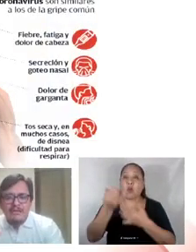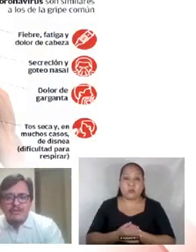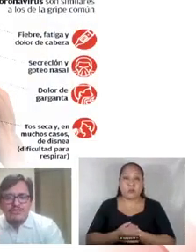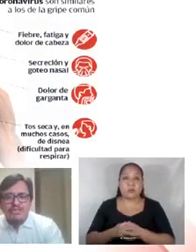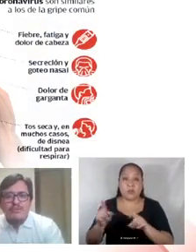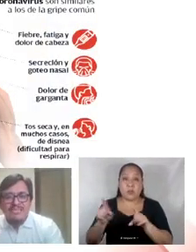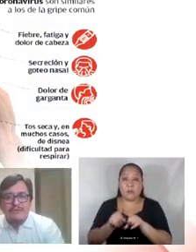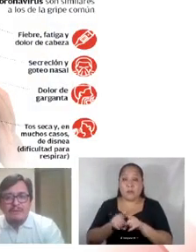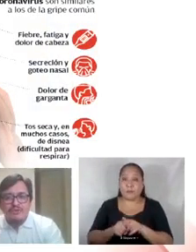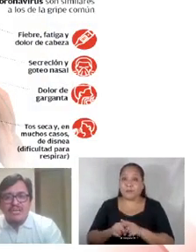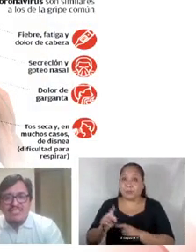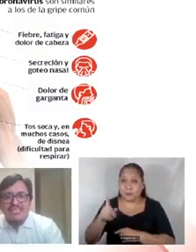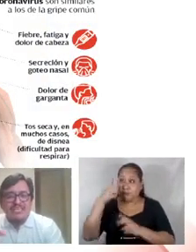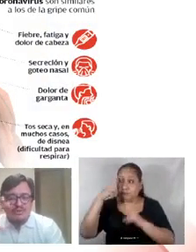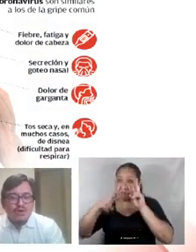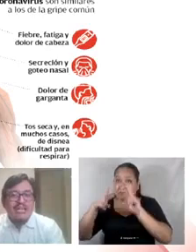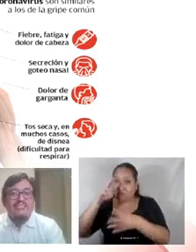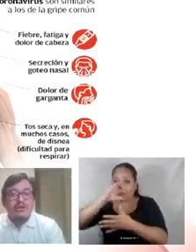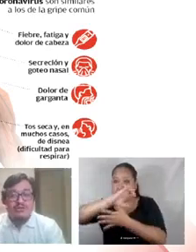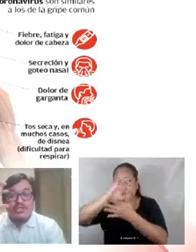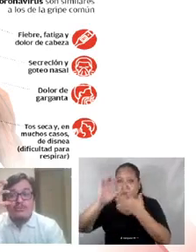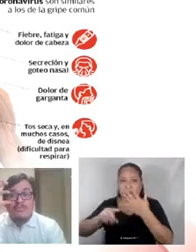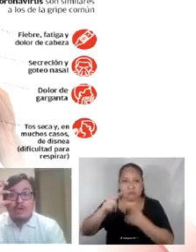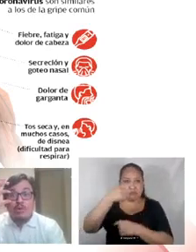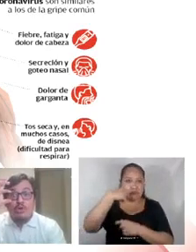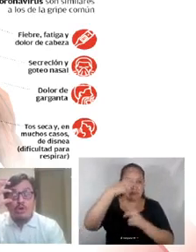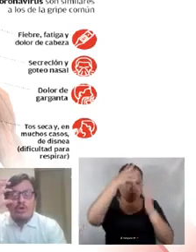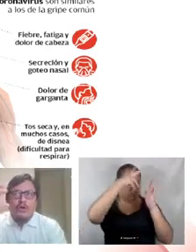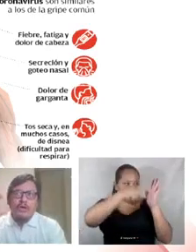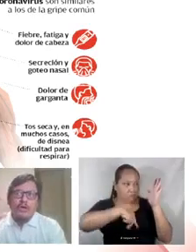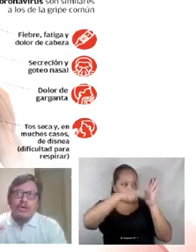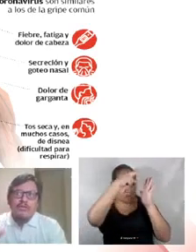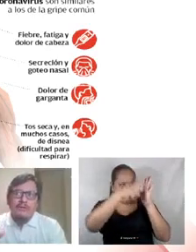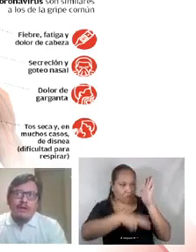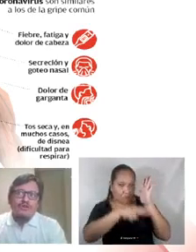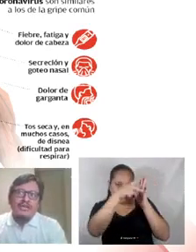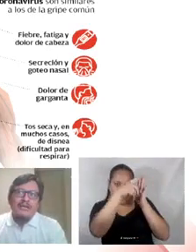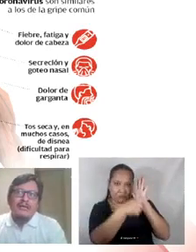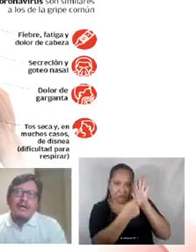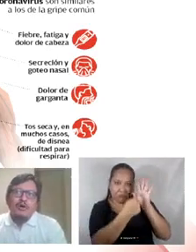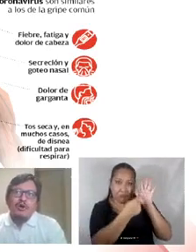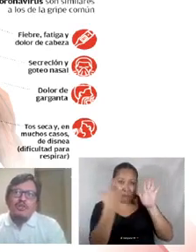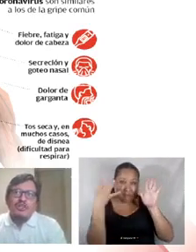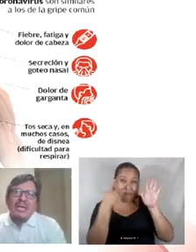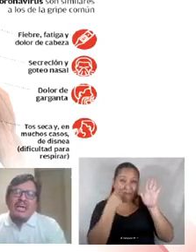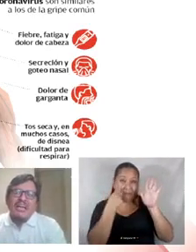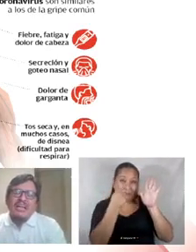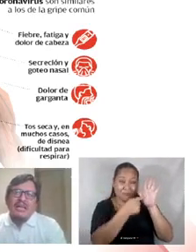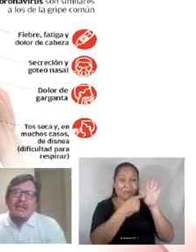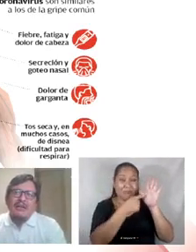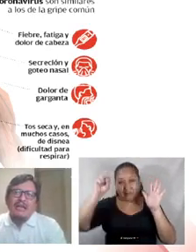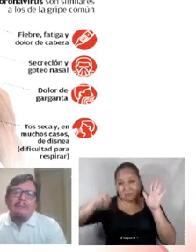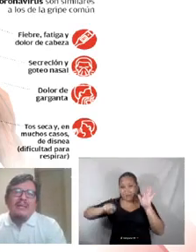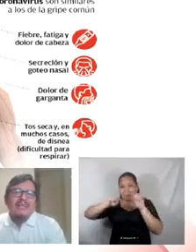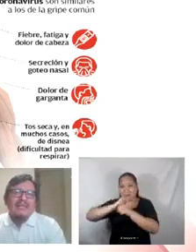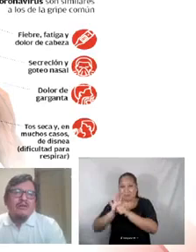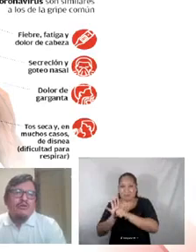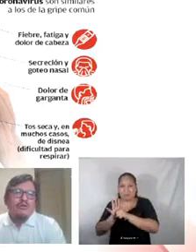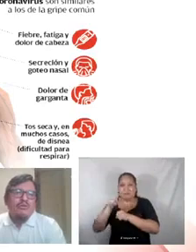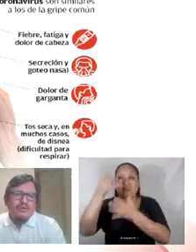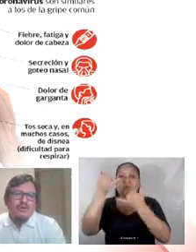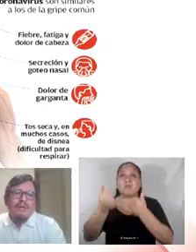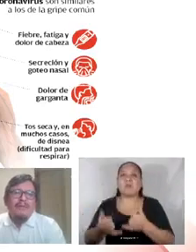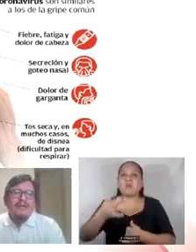de los síntomas que vemos allí y que son los clásicos síntomas que uno sabe reconocer, hoy día la pérdida